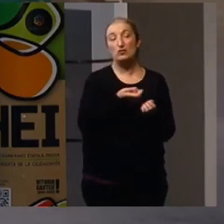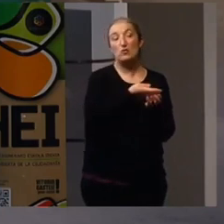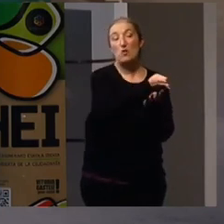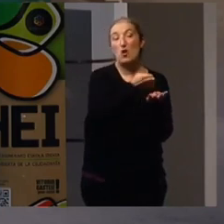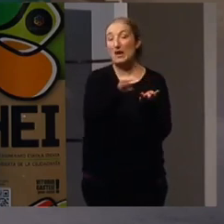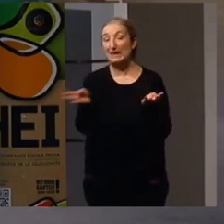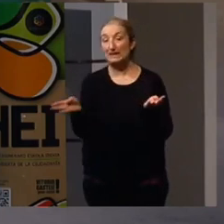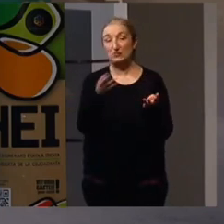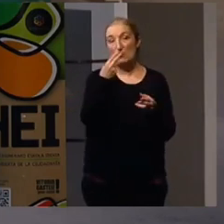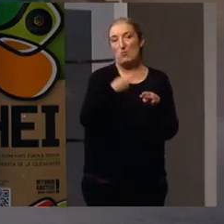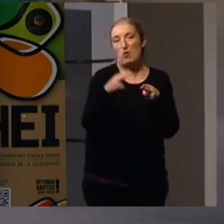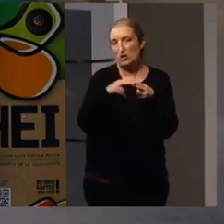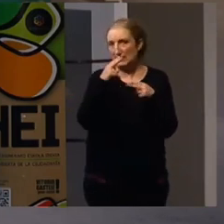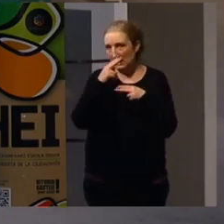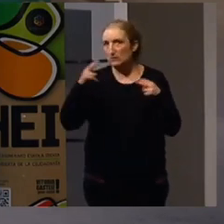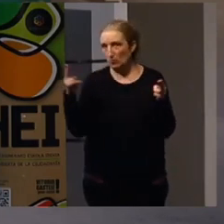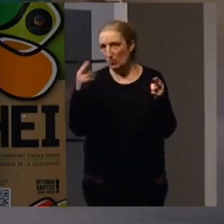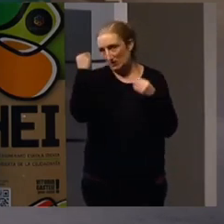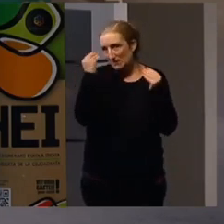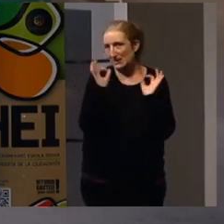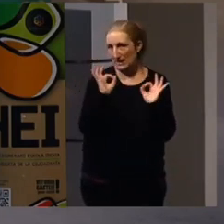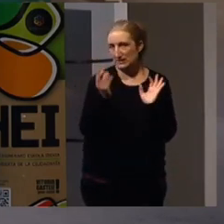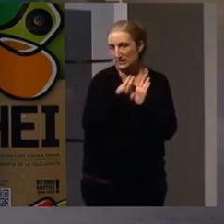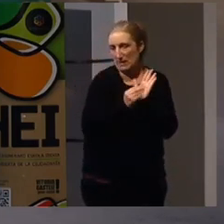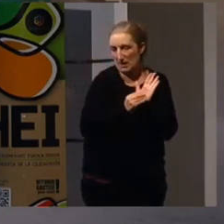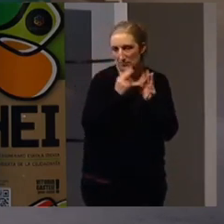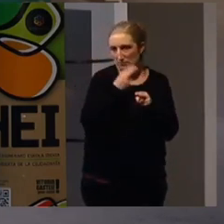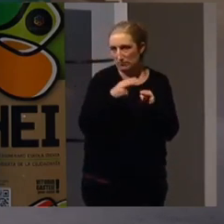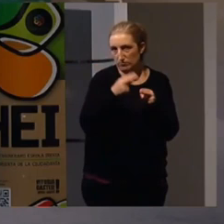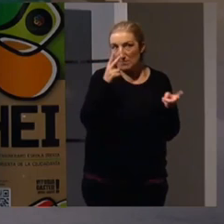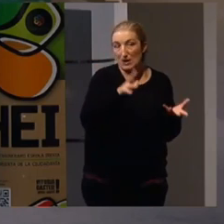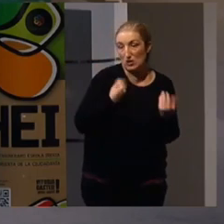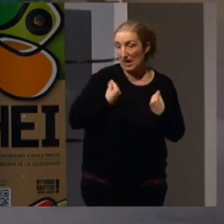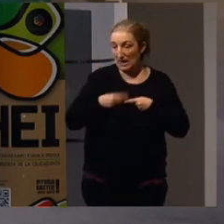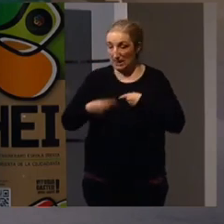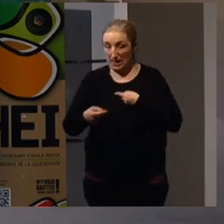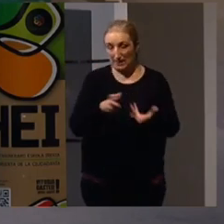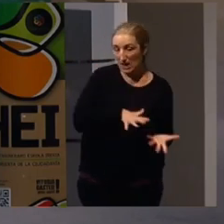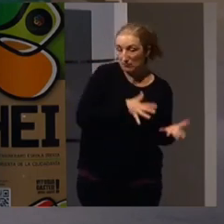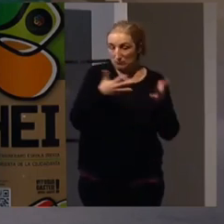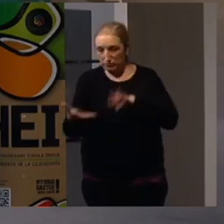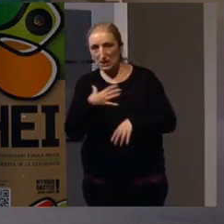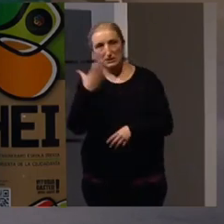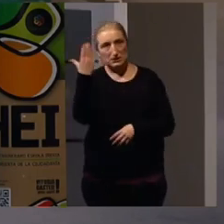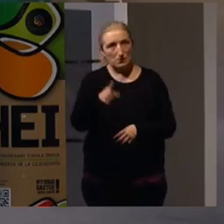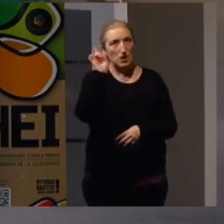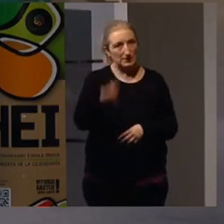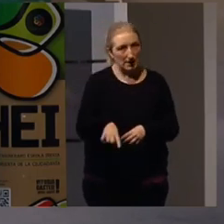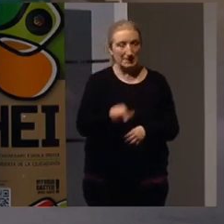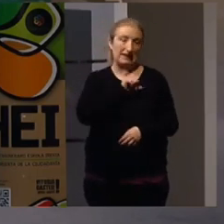como de grandes políticas públicas, pero que en realidad, en el día a día, también pueden tener una traducción. No